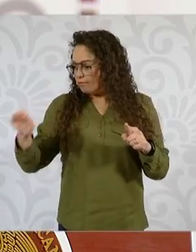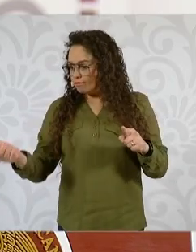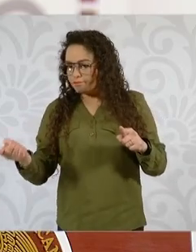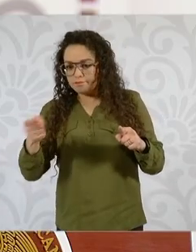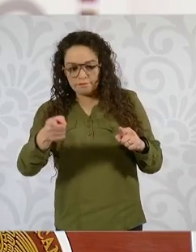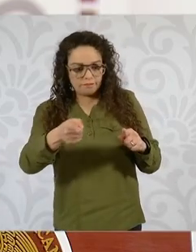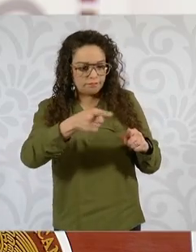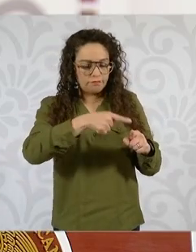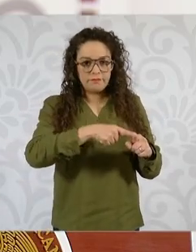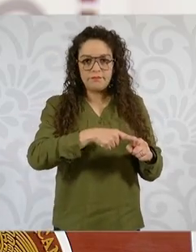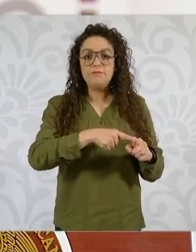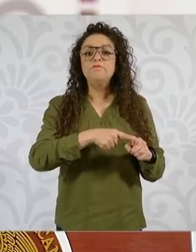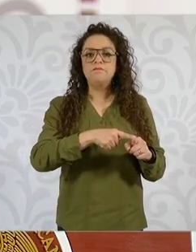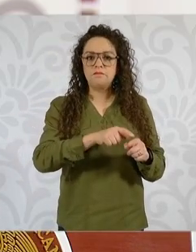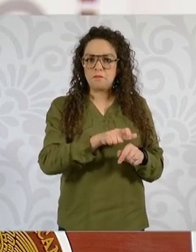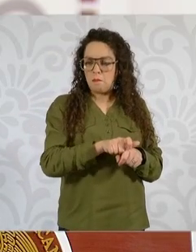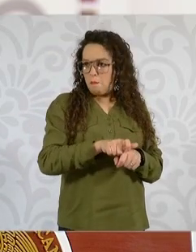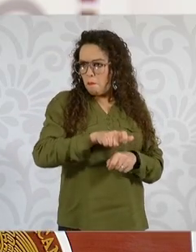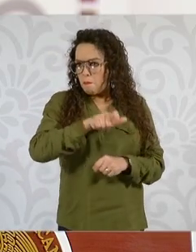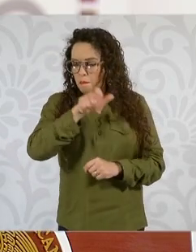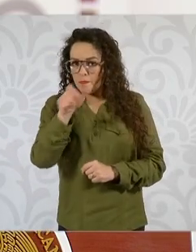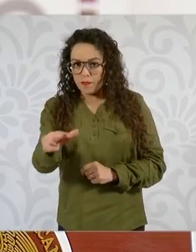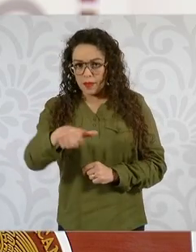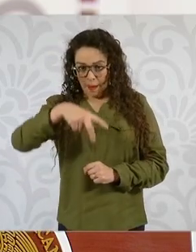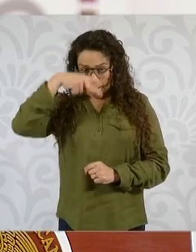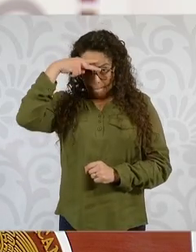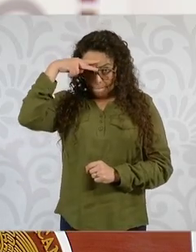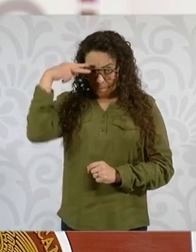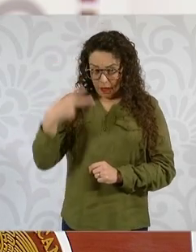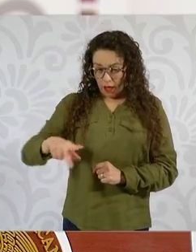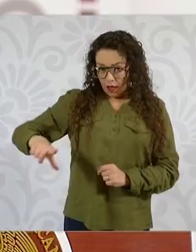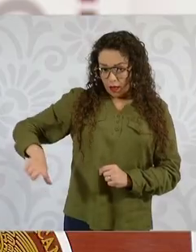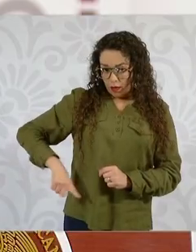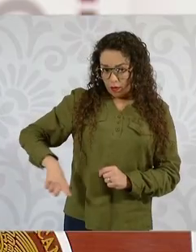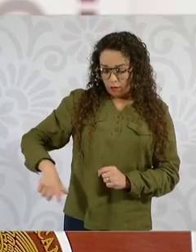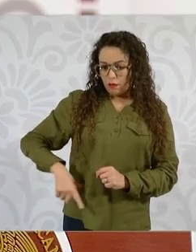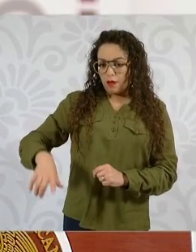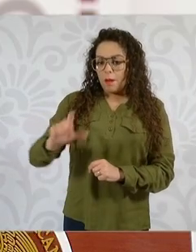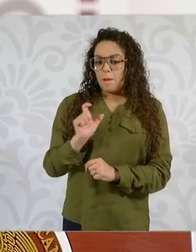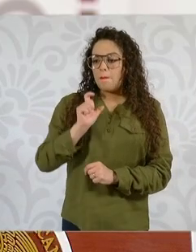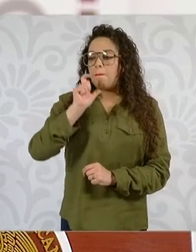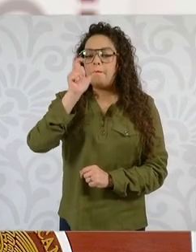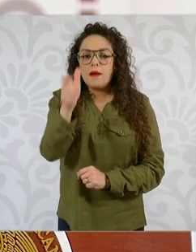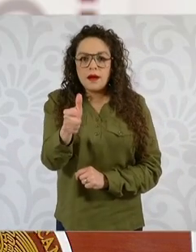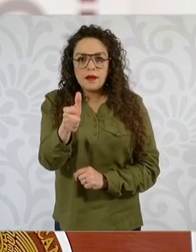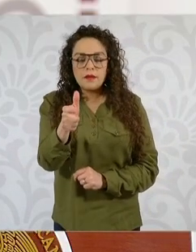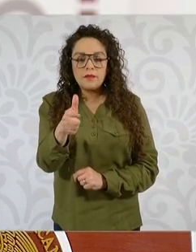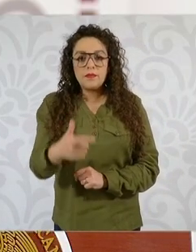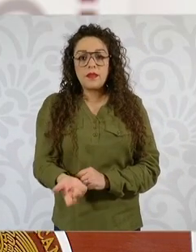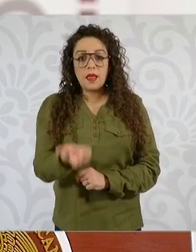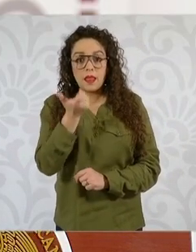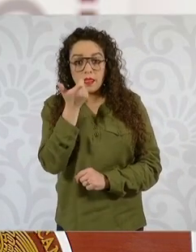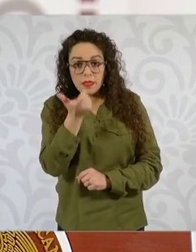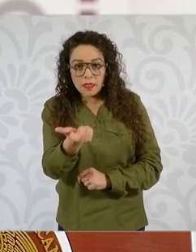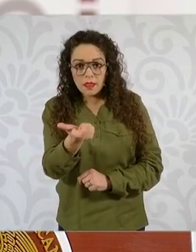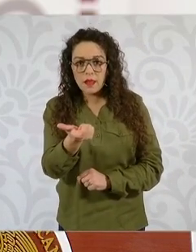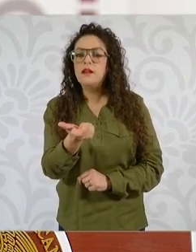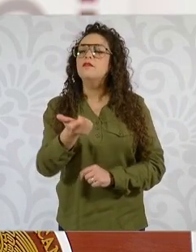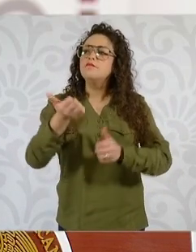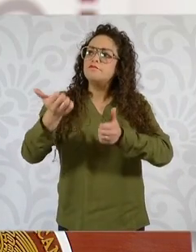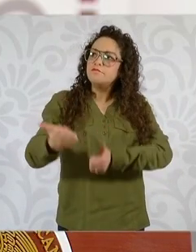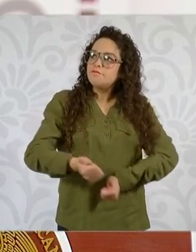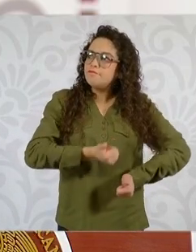les pagaba el Estado mexicano, sacaban el dinero al extranjero